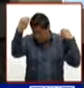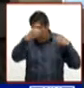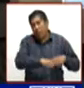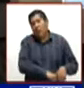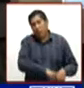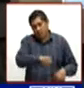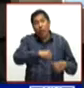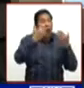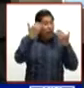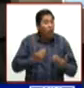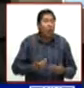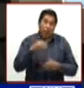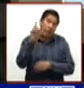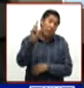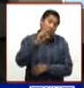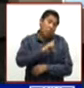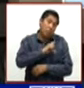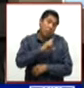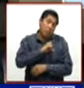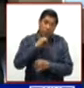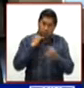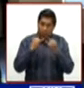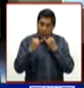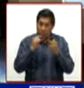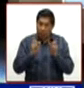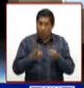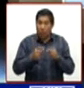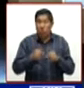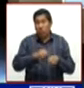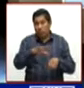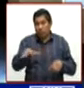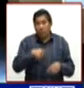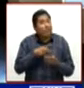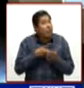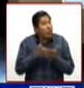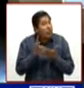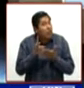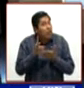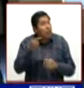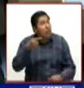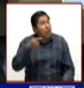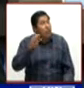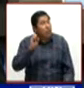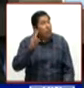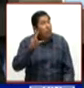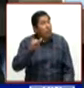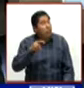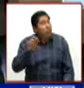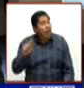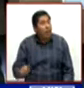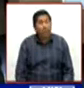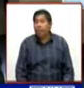Pero ahora la policía boliviana ha llegado con noticias a este mismo lugar. ¿Cierto, Giovanna? Tú tienes la información.